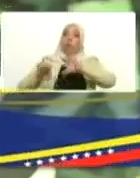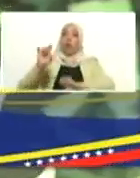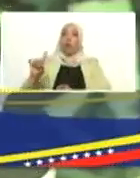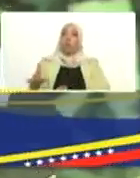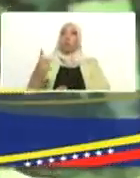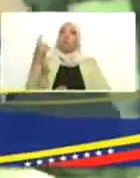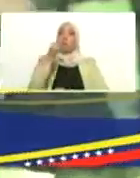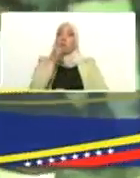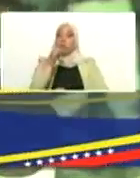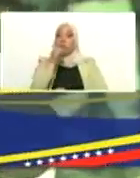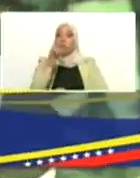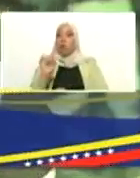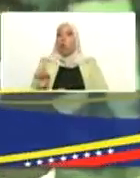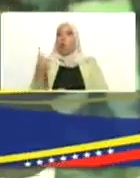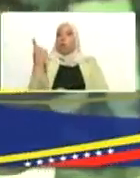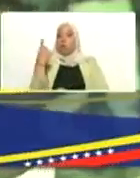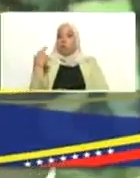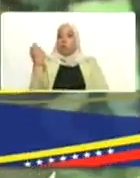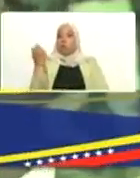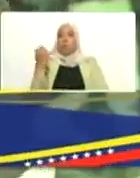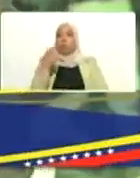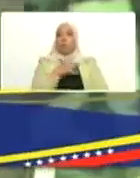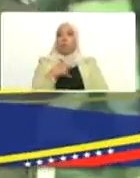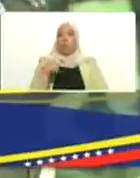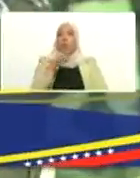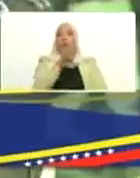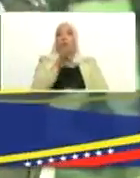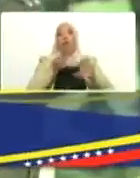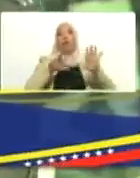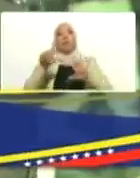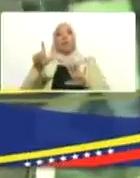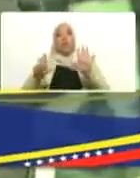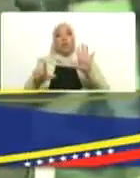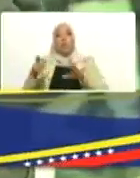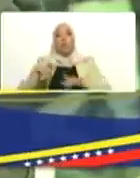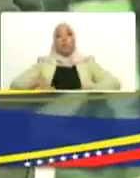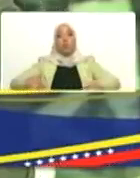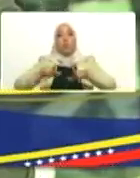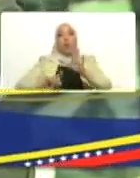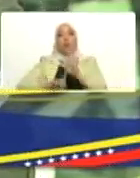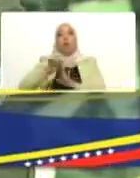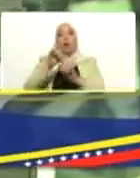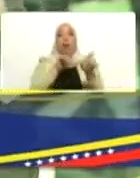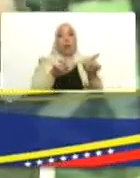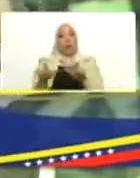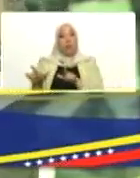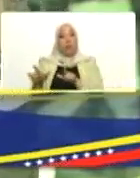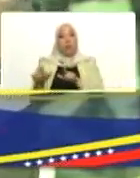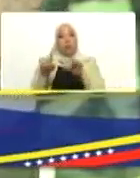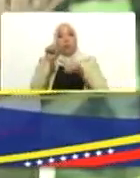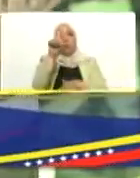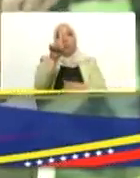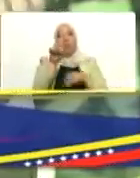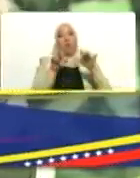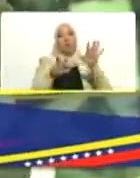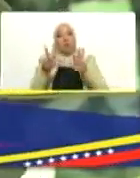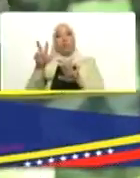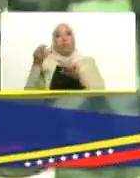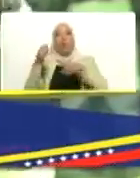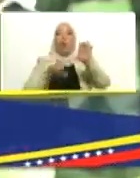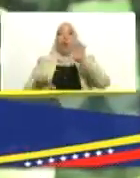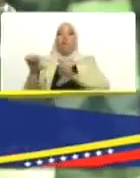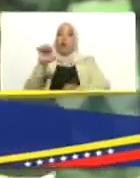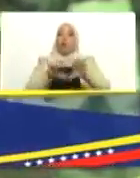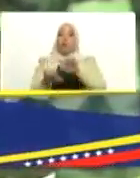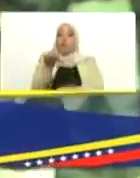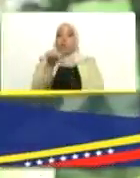primera, el primer ingreso aquí. 586 aulas recuperadas. 188 laboratorios que